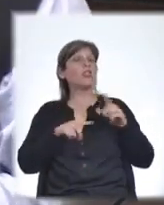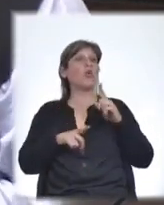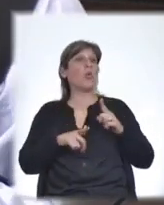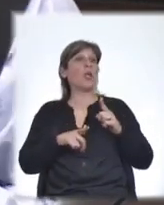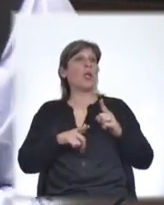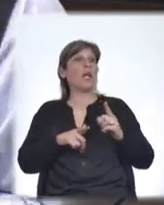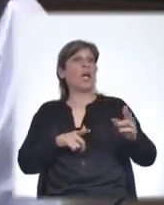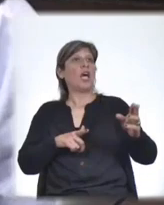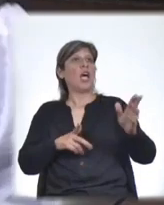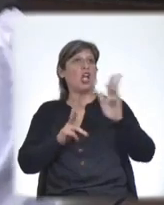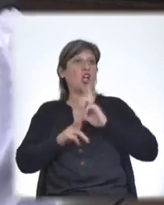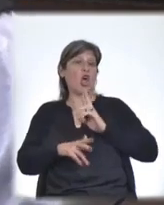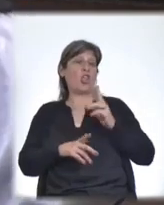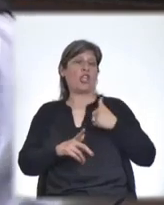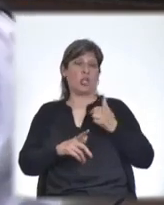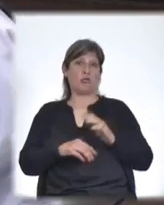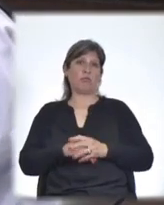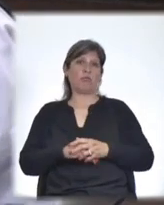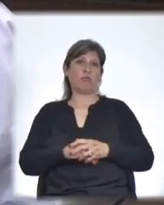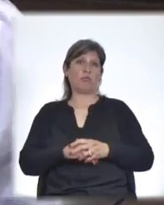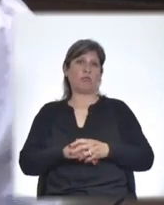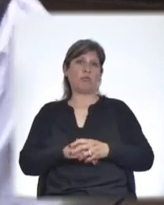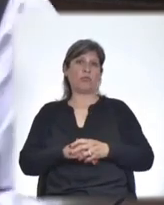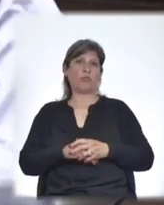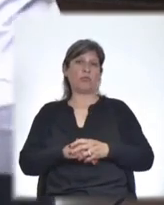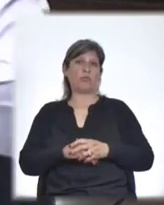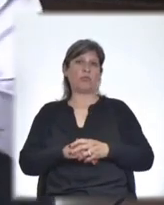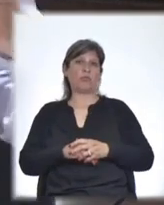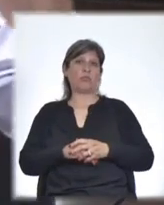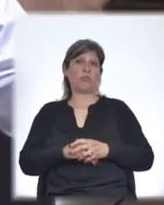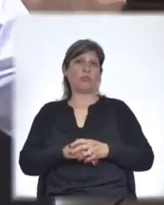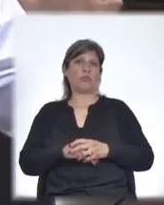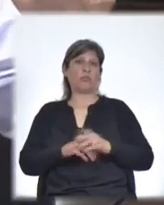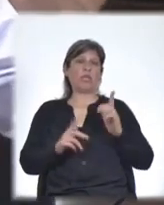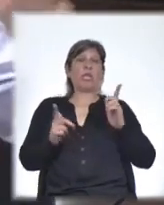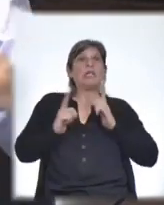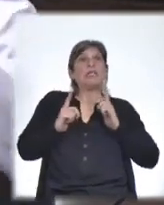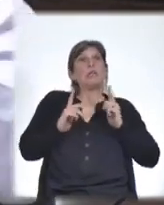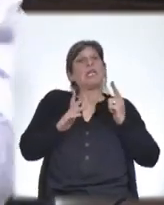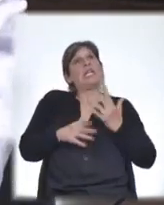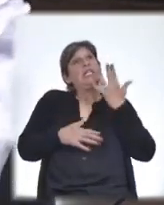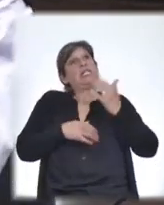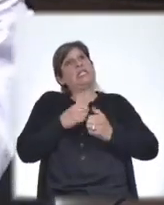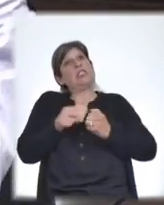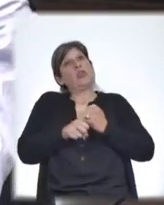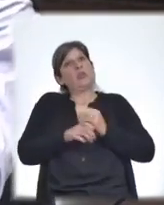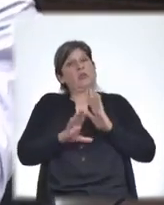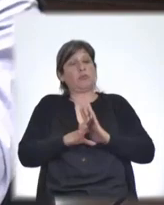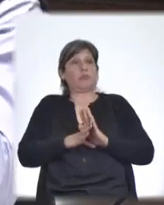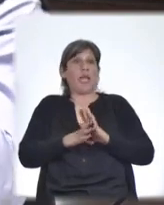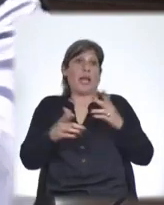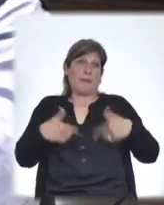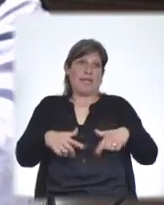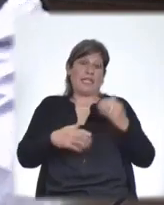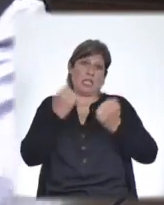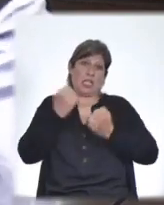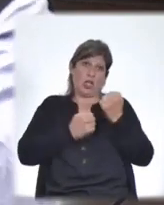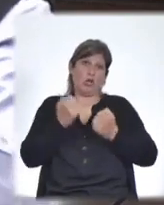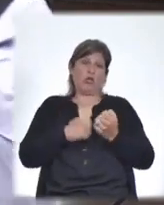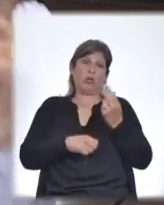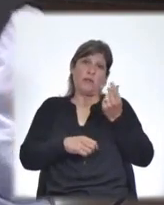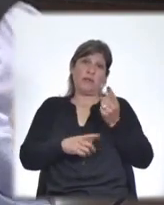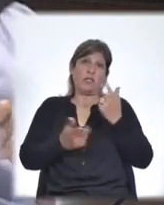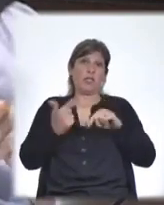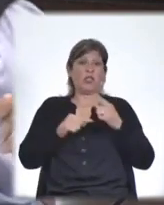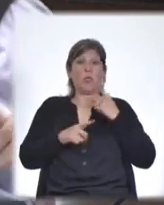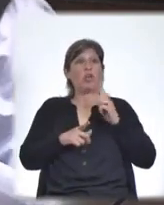Bención nos dijo lo siguiente, que ella espera que para el quinquenio, el MEF espera que en el quinquenio, porque nunca dan